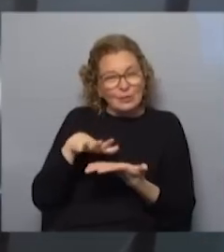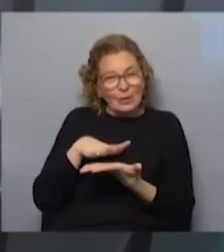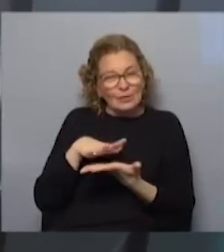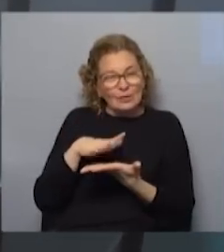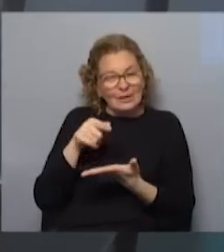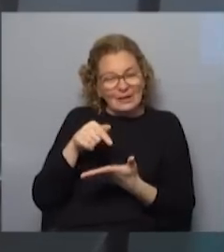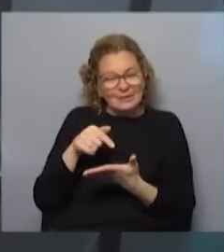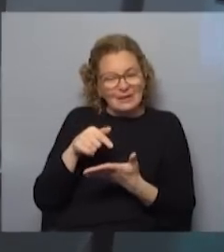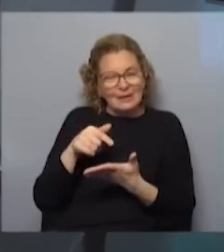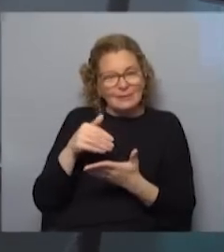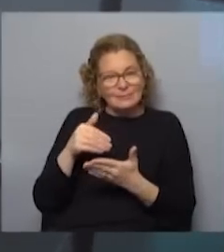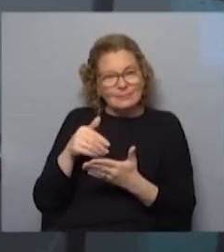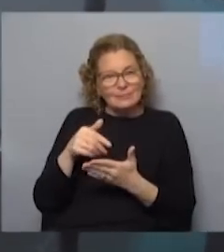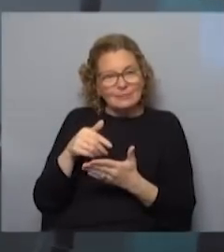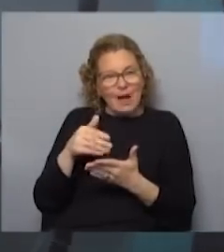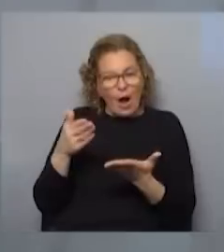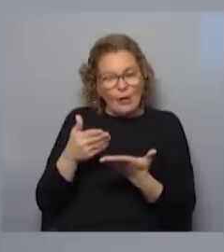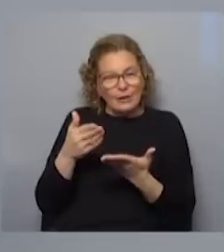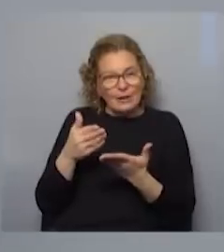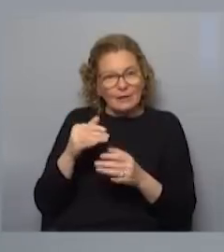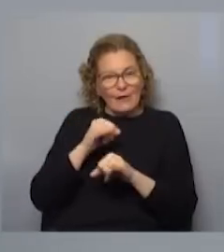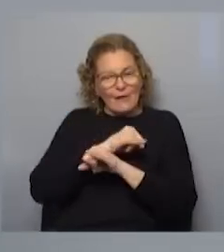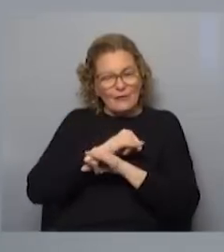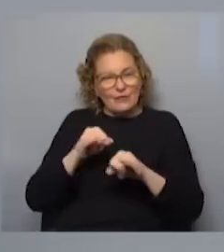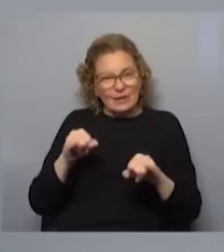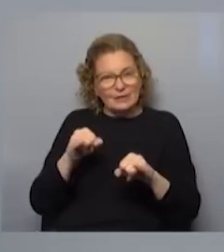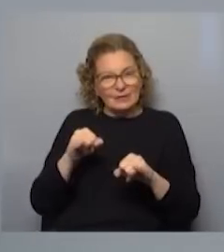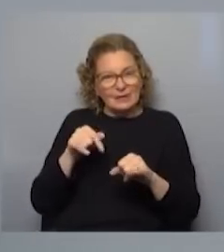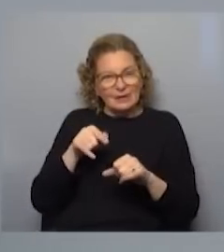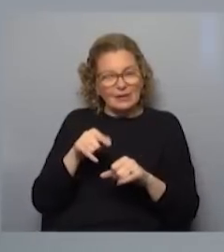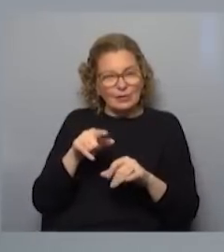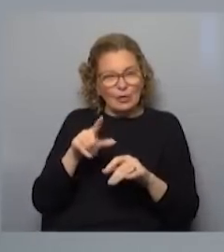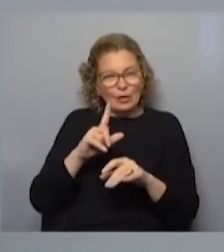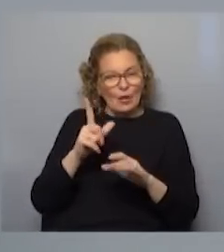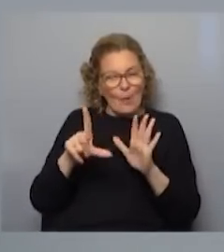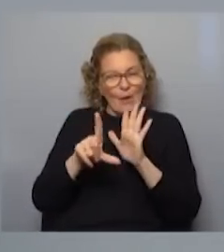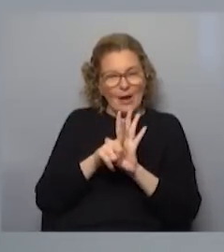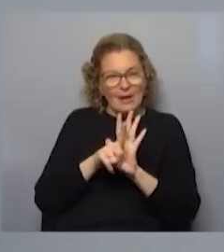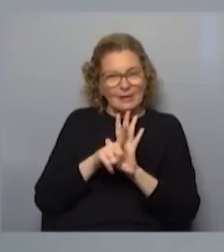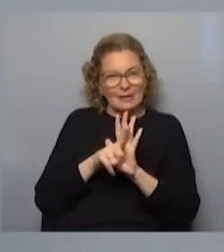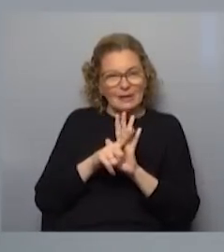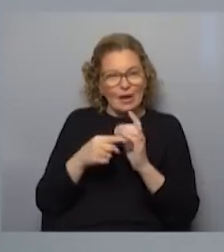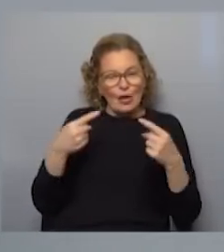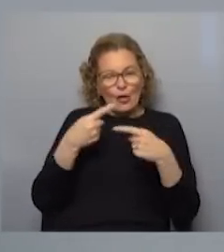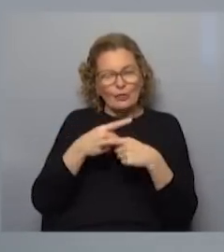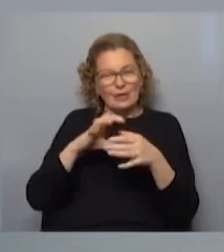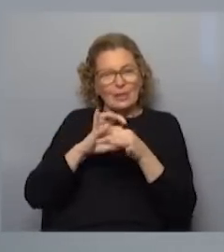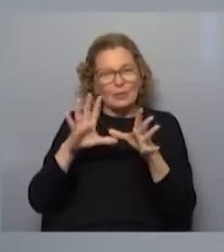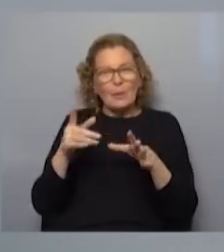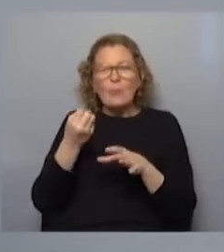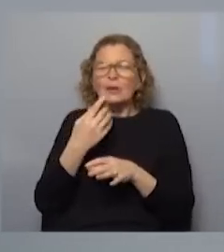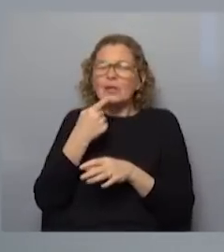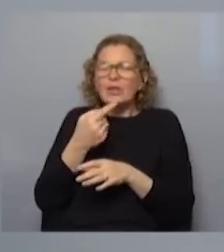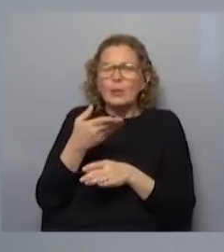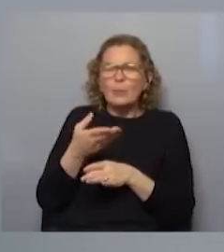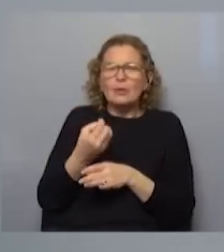a partir de este momento cesa esa acción ilegal antidemocrática porque digo esto